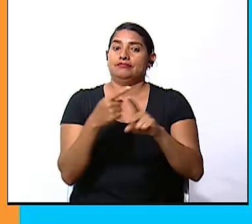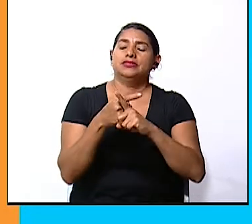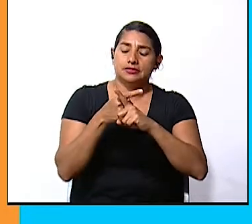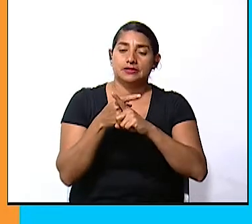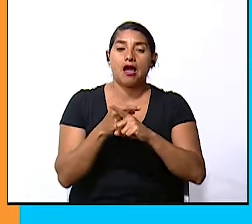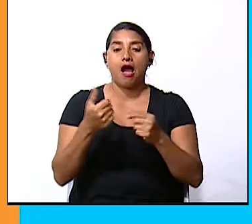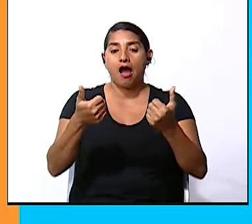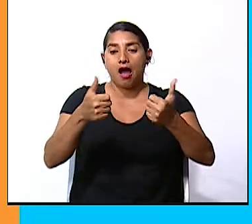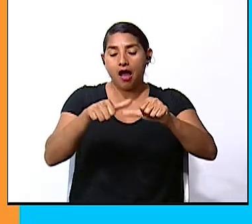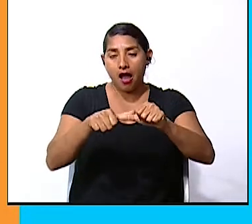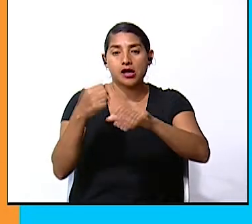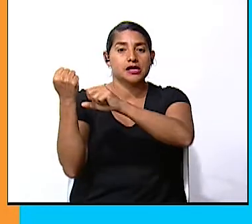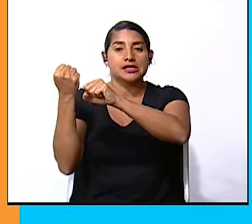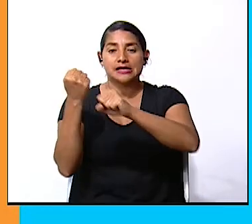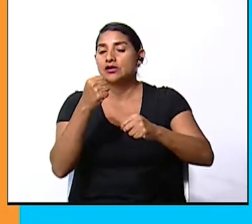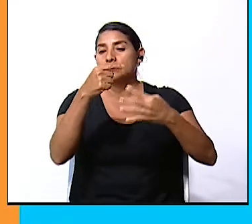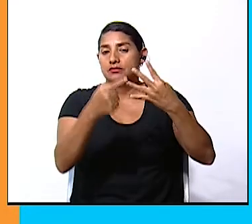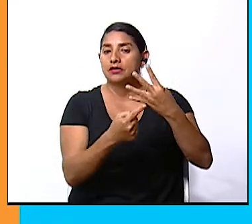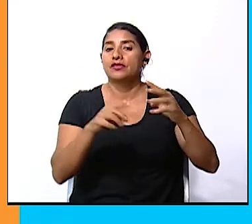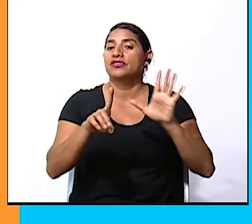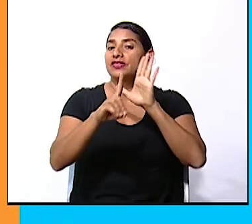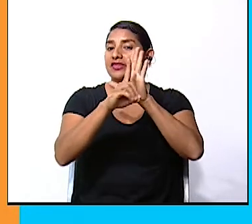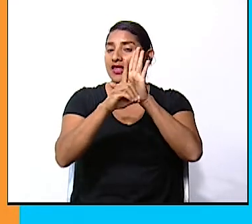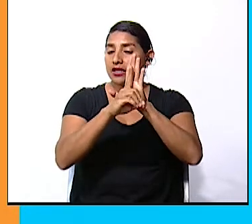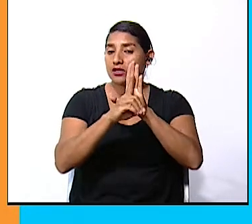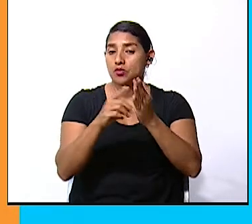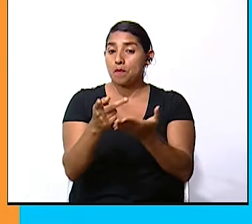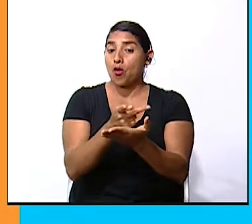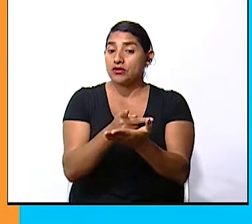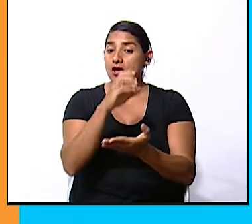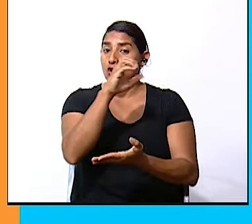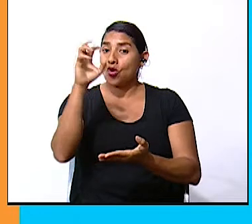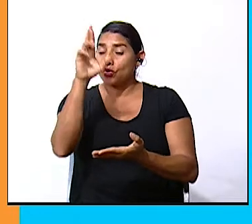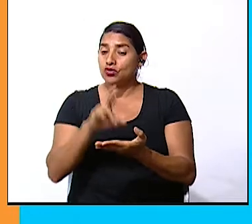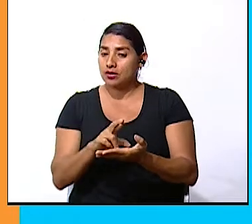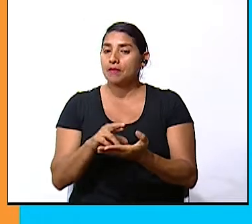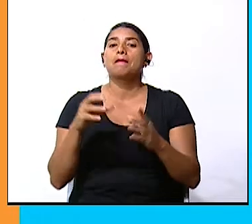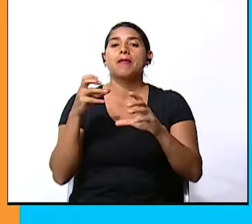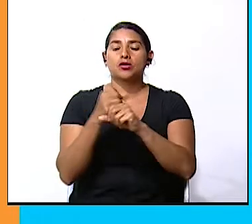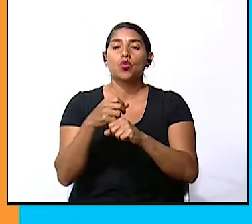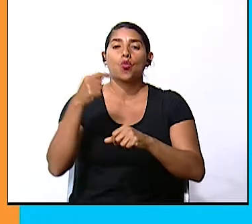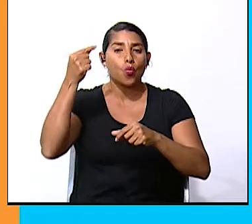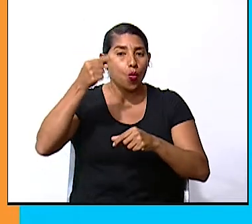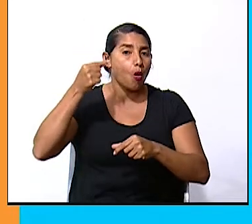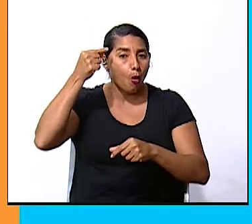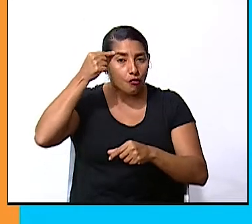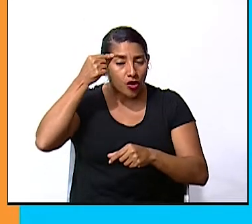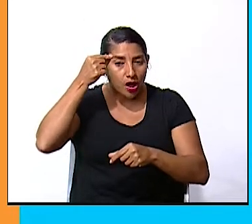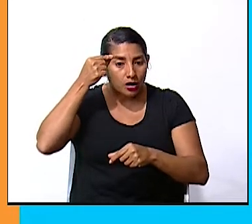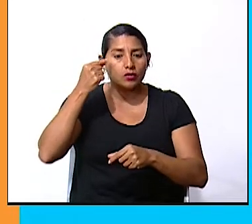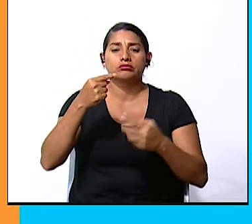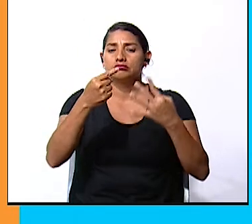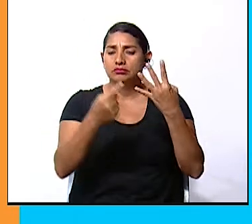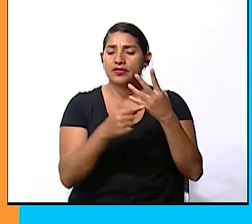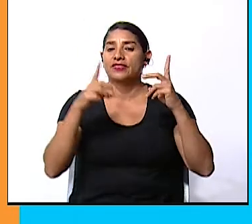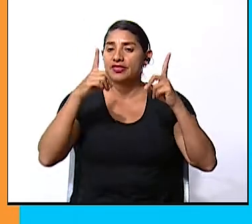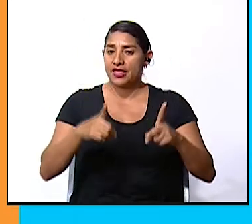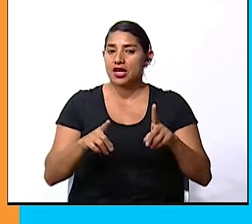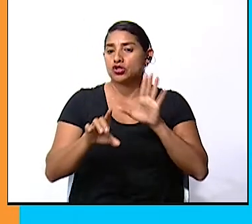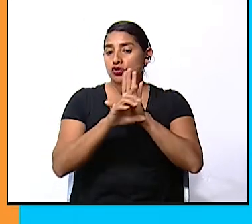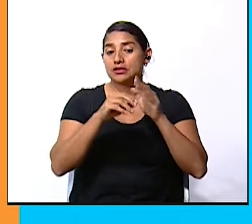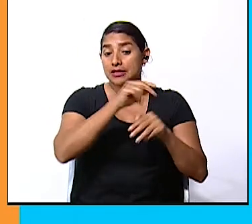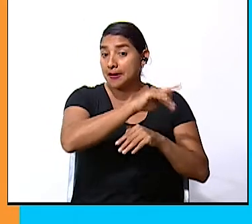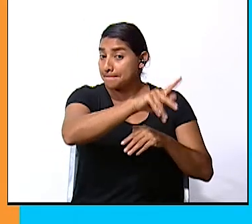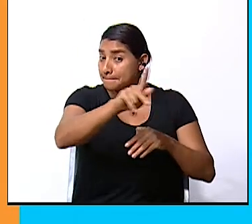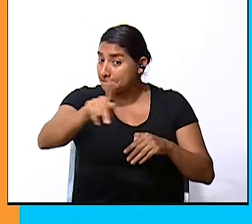de Concordia estableció el derecho de la provincia de Costa Rica para constituirse en una forma de gobierno. Se reconocieron los derechos civiles de los